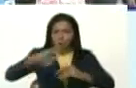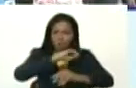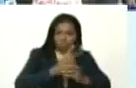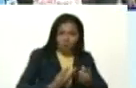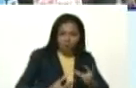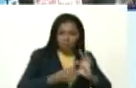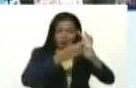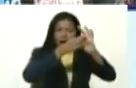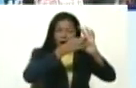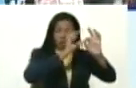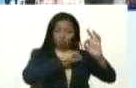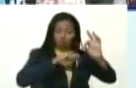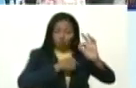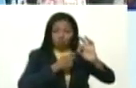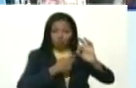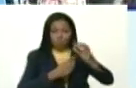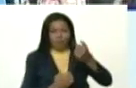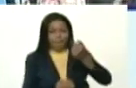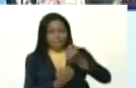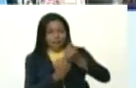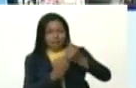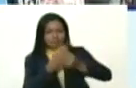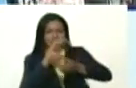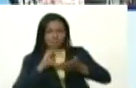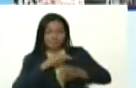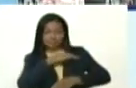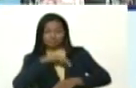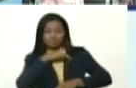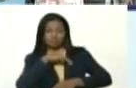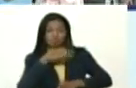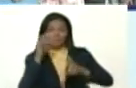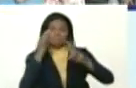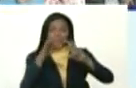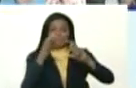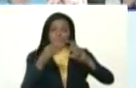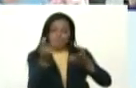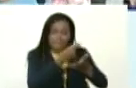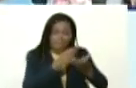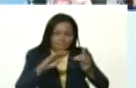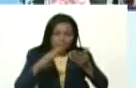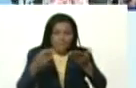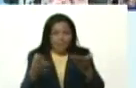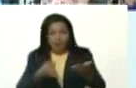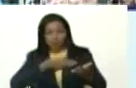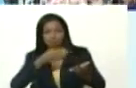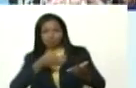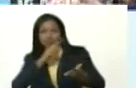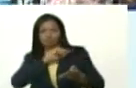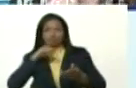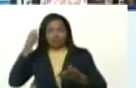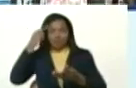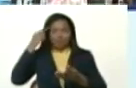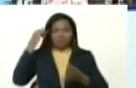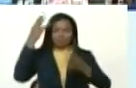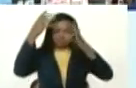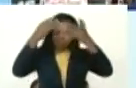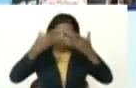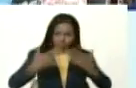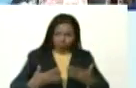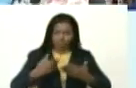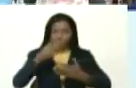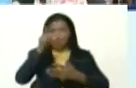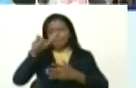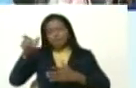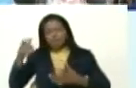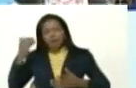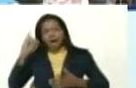de las bases de misiones, con el carné de la patria, la cartografía social, los consejos comunales, los CLAP,